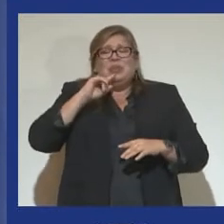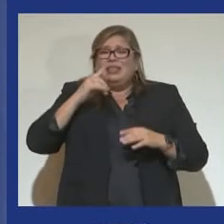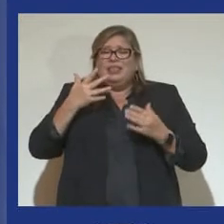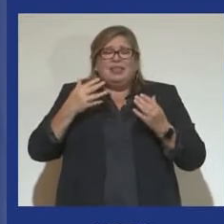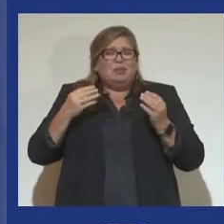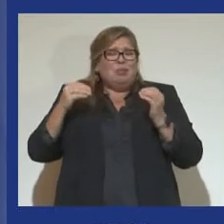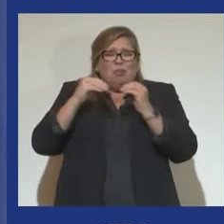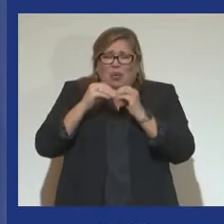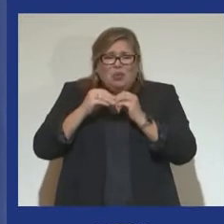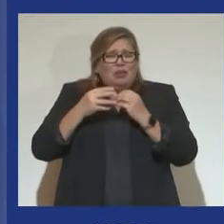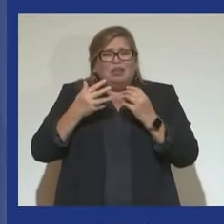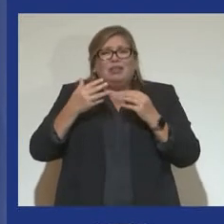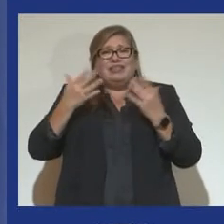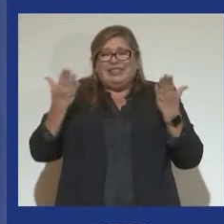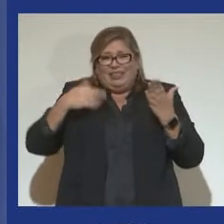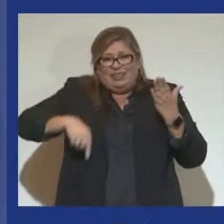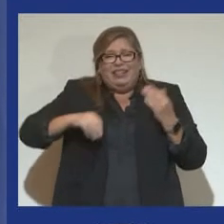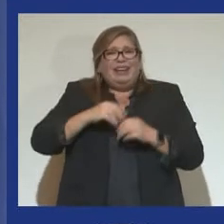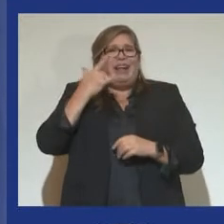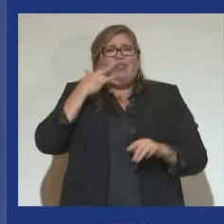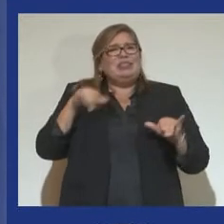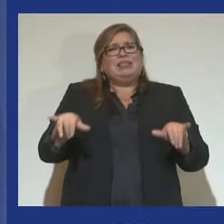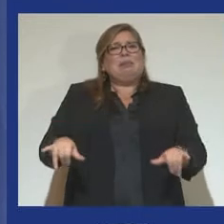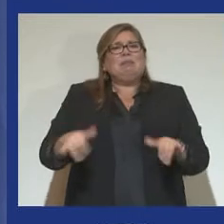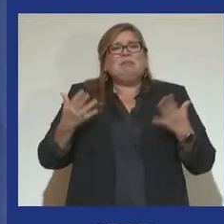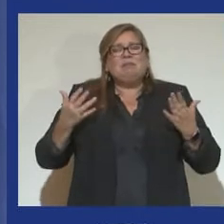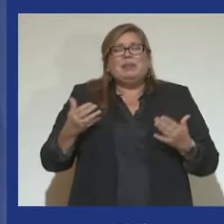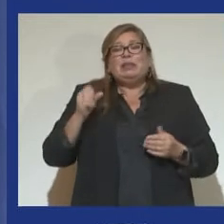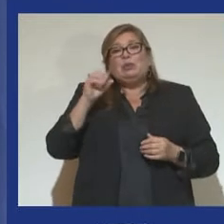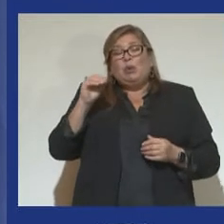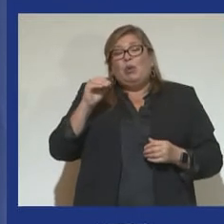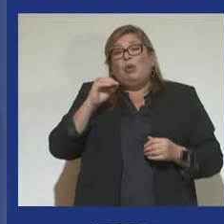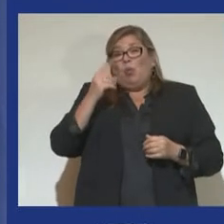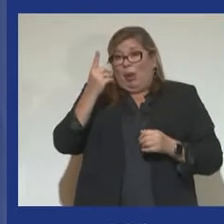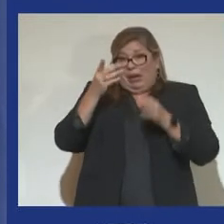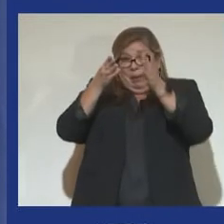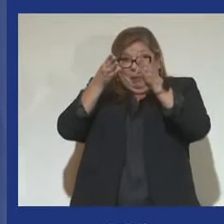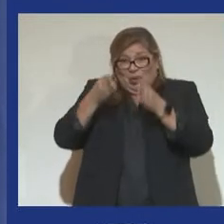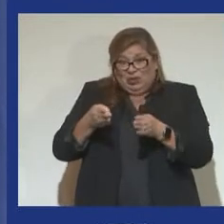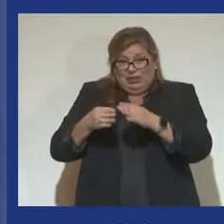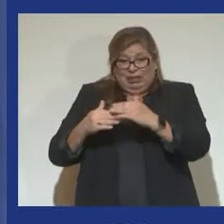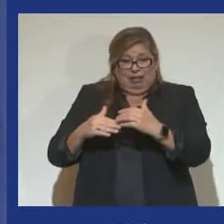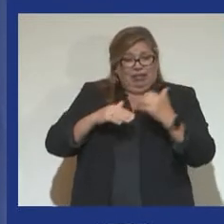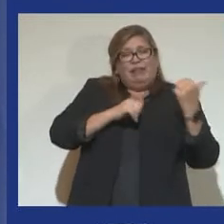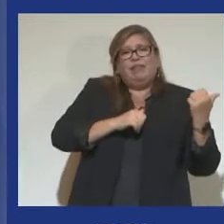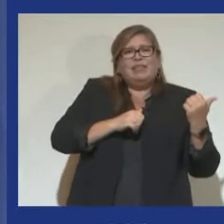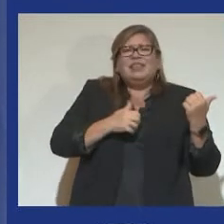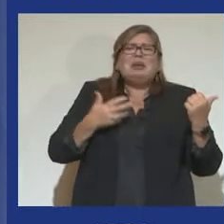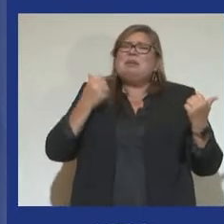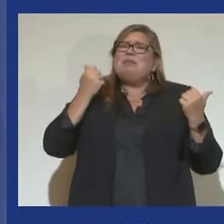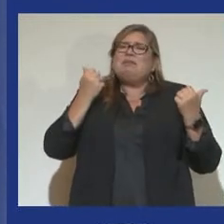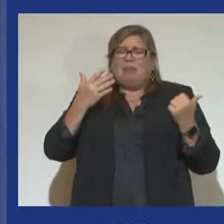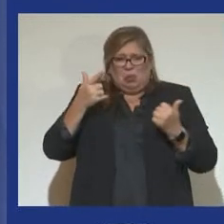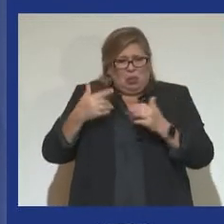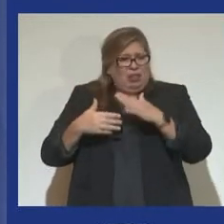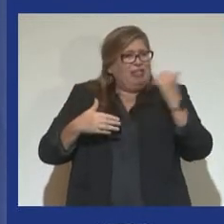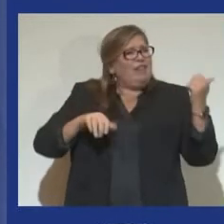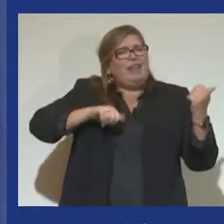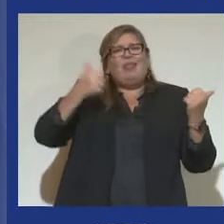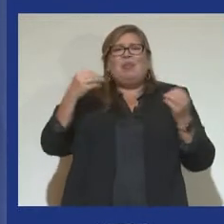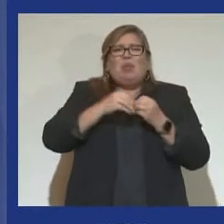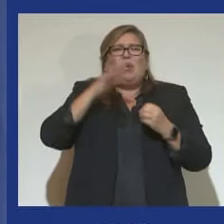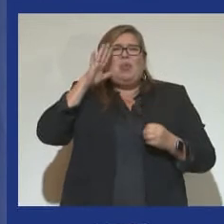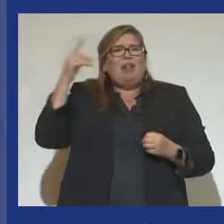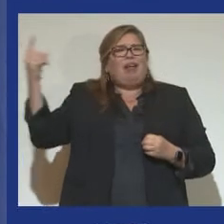crecen dominan todavía aquí en estado de california de modo que en cuanto a individuos un